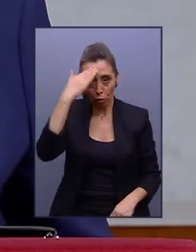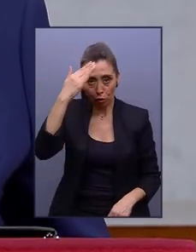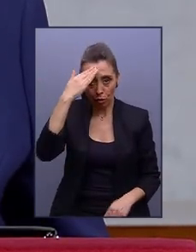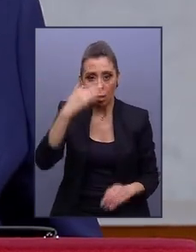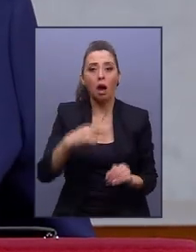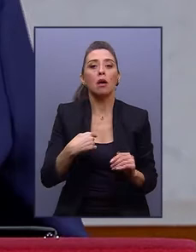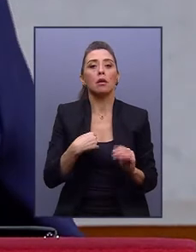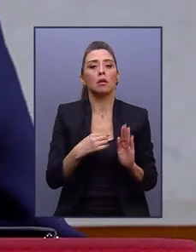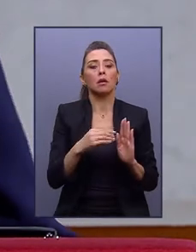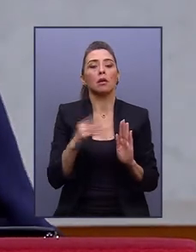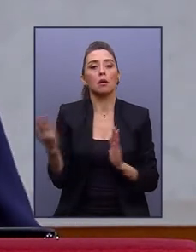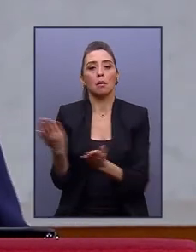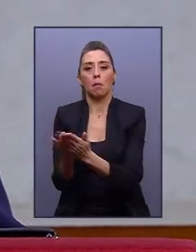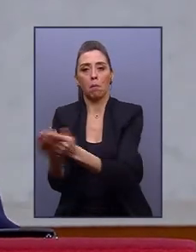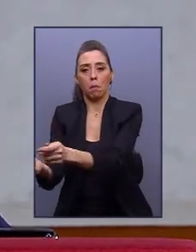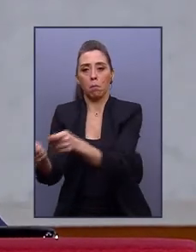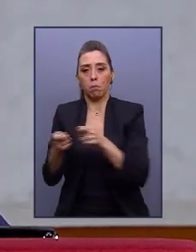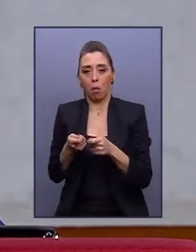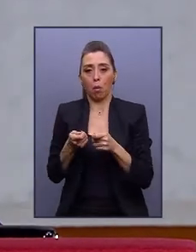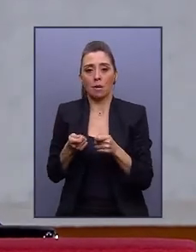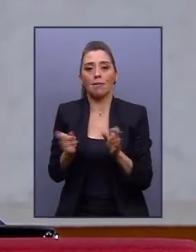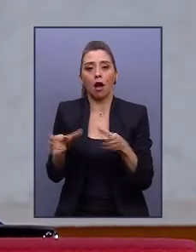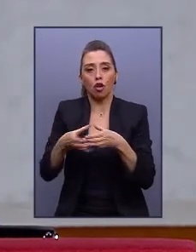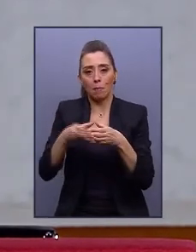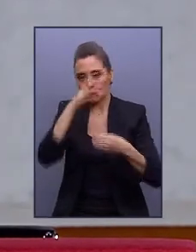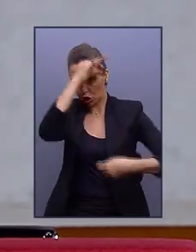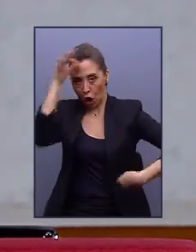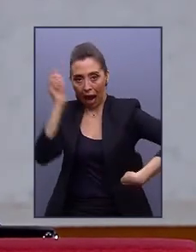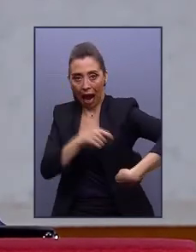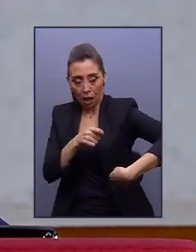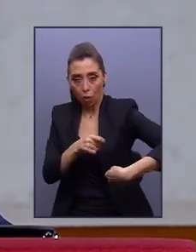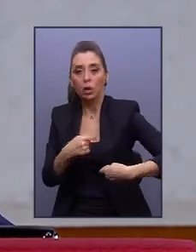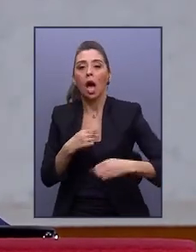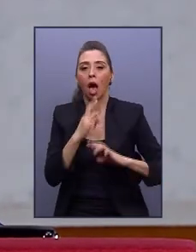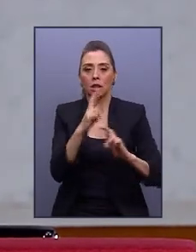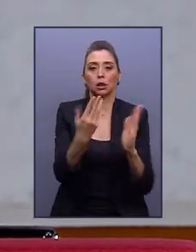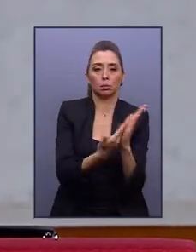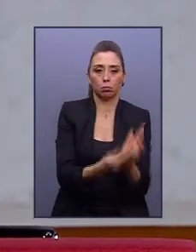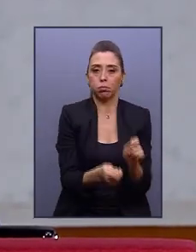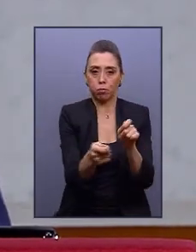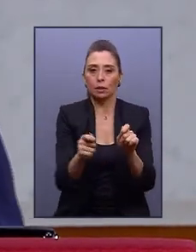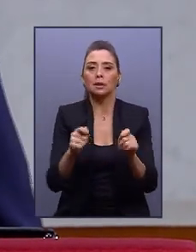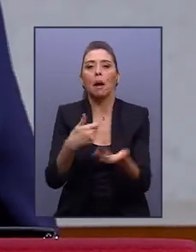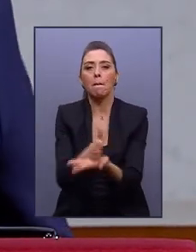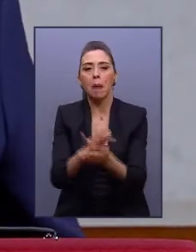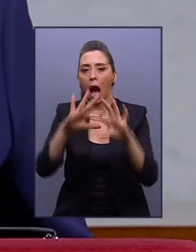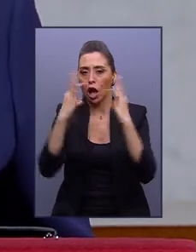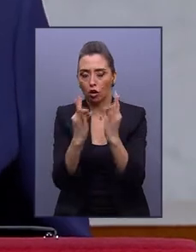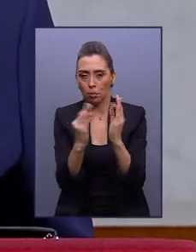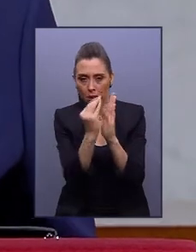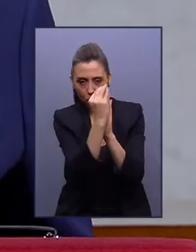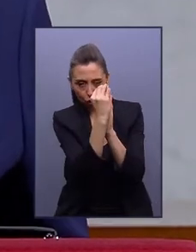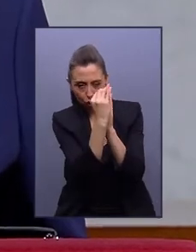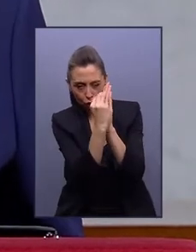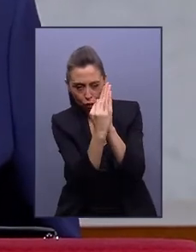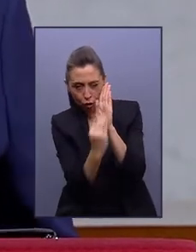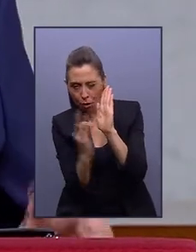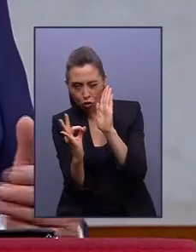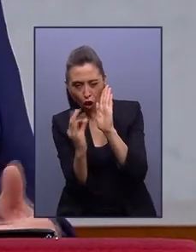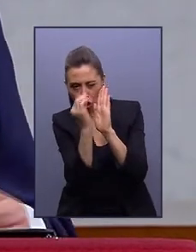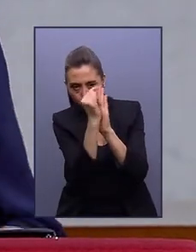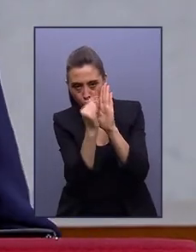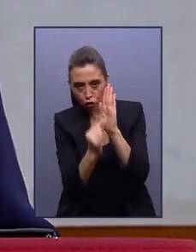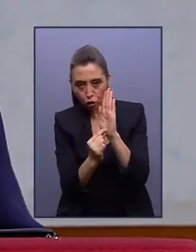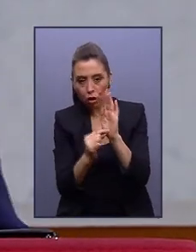mi respuesta a las propuestas de la Comisión Araucanía mediante un plan integral. Quiero ser detallada y concreta y eso excede